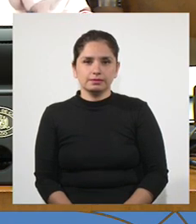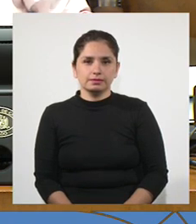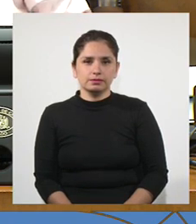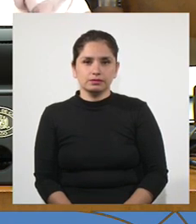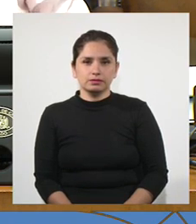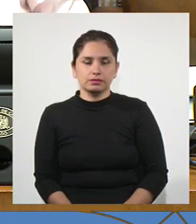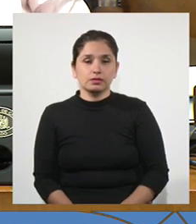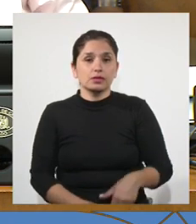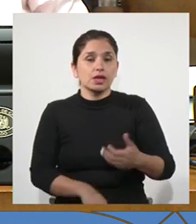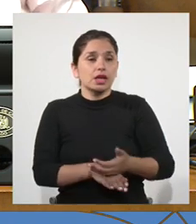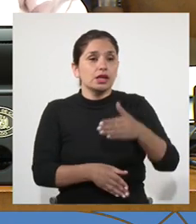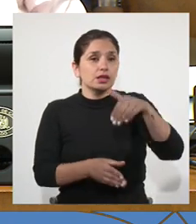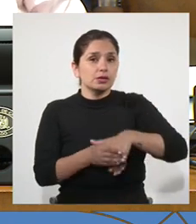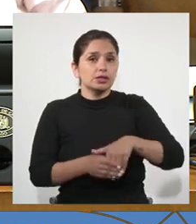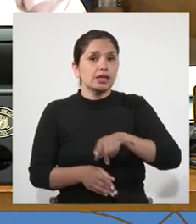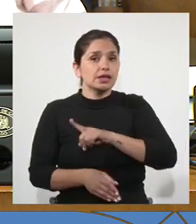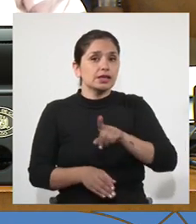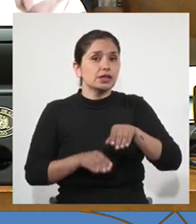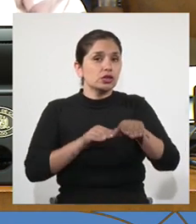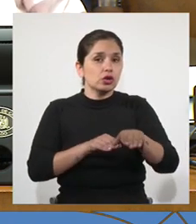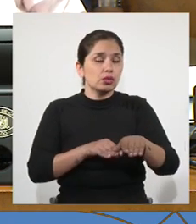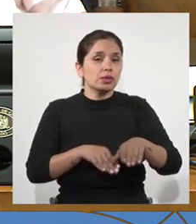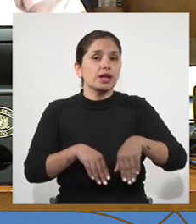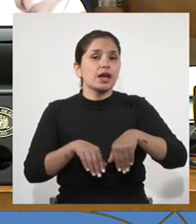Hay que votar que no para votar a favor.